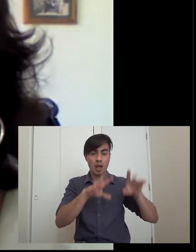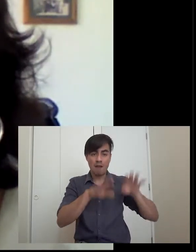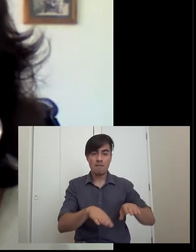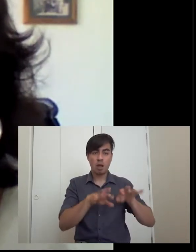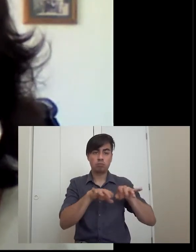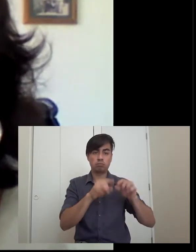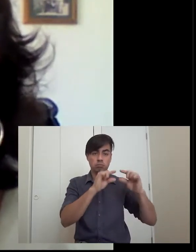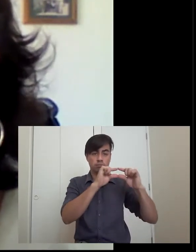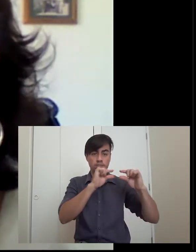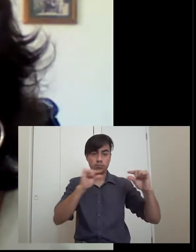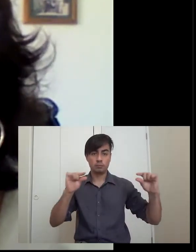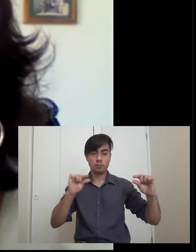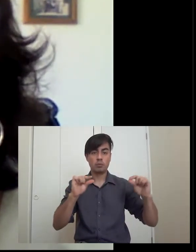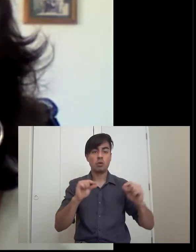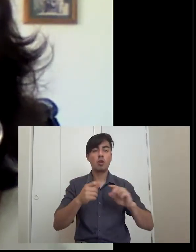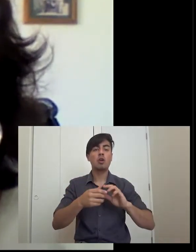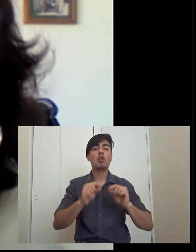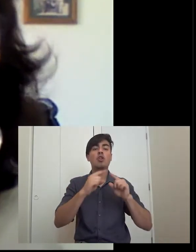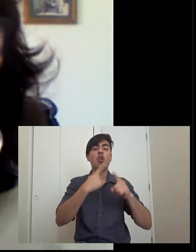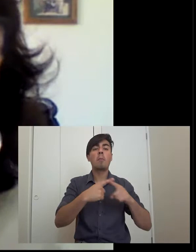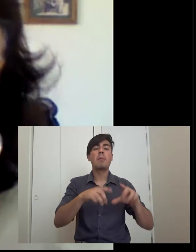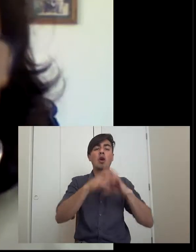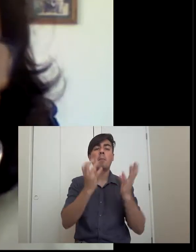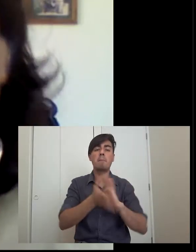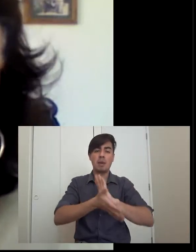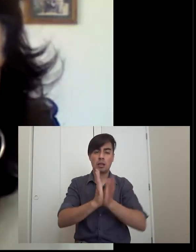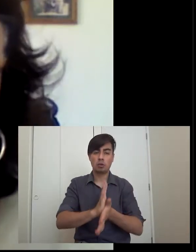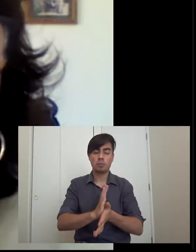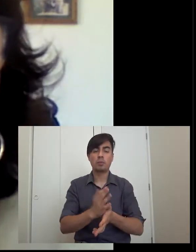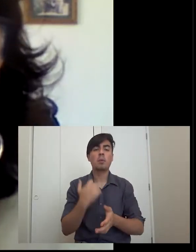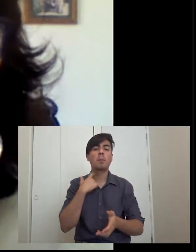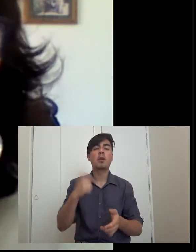completo, dado que esta transmisión va a tener